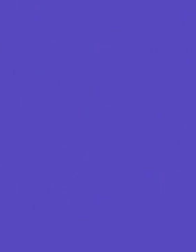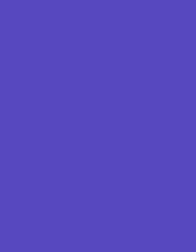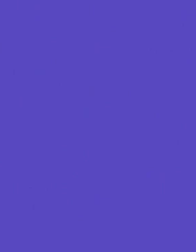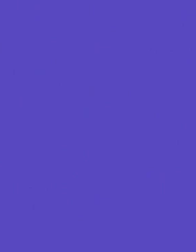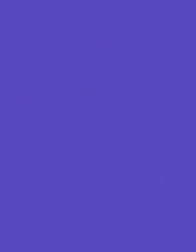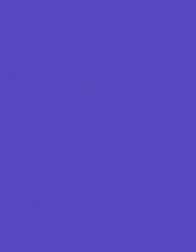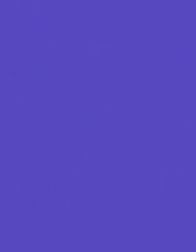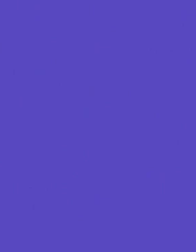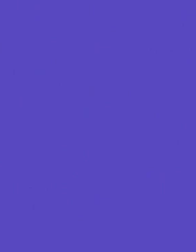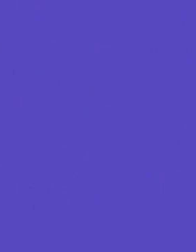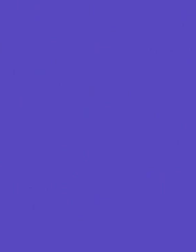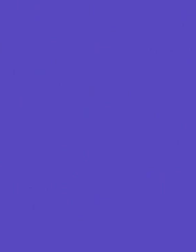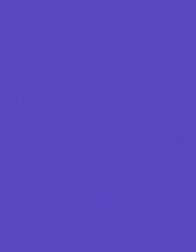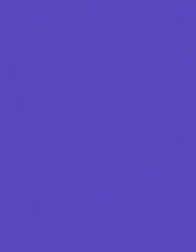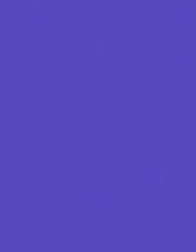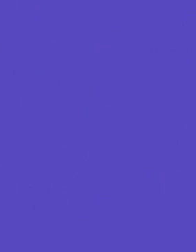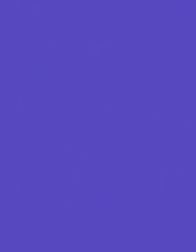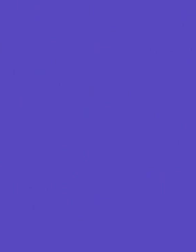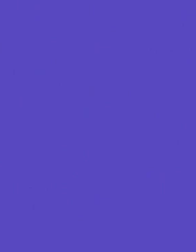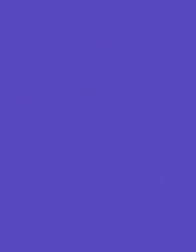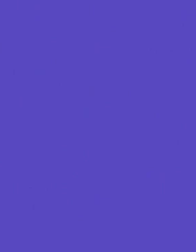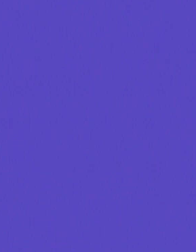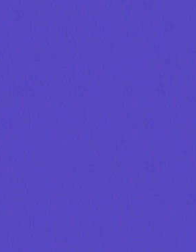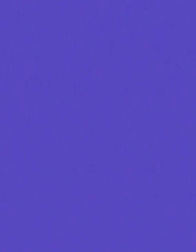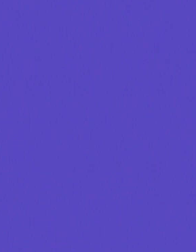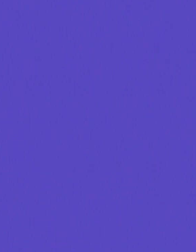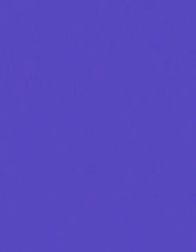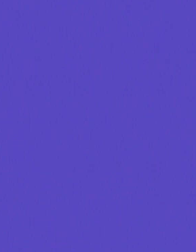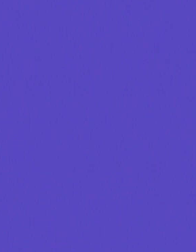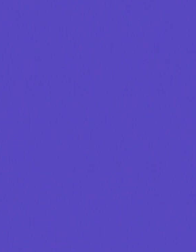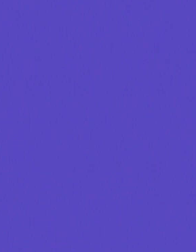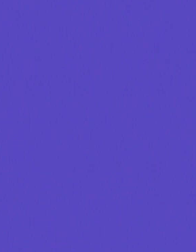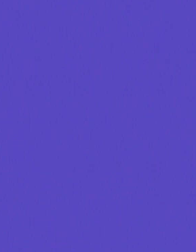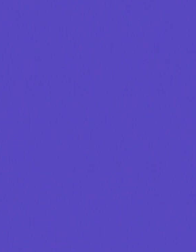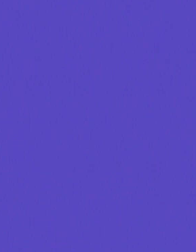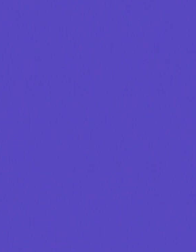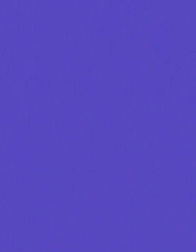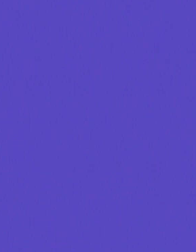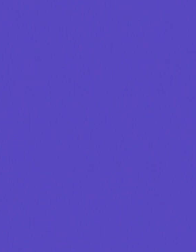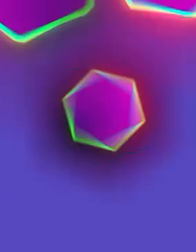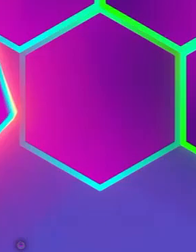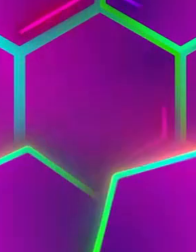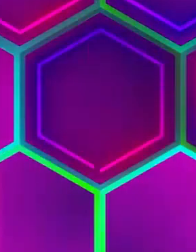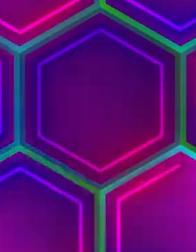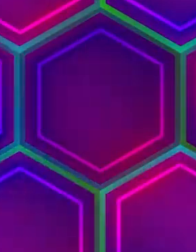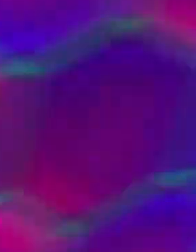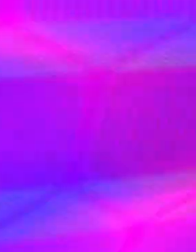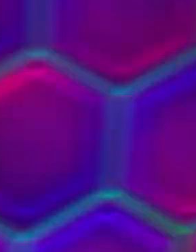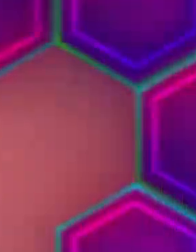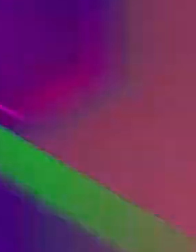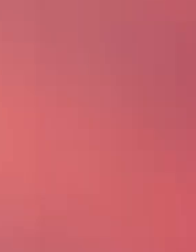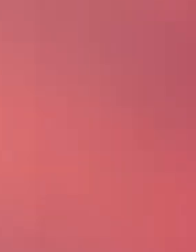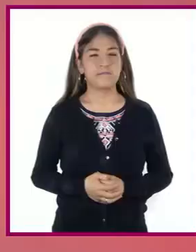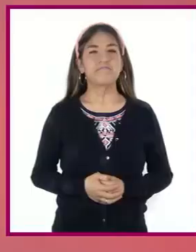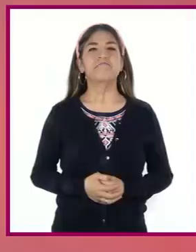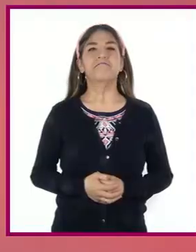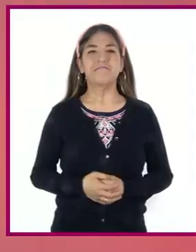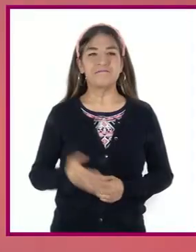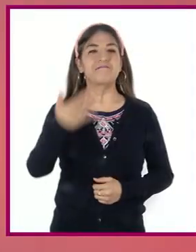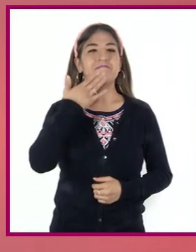claras. Ahí está lo opuesto. Muy bien. Como pueden ver, se trata de calificar algo con